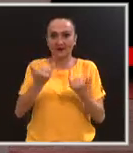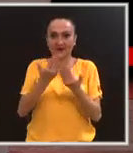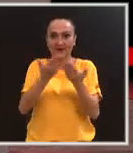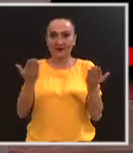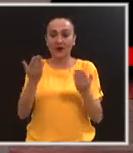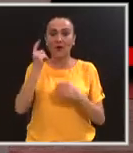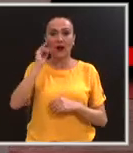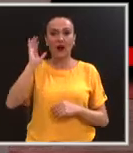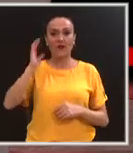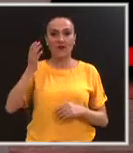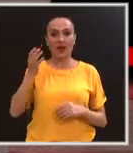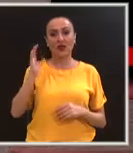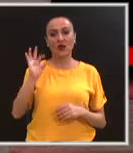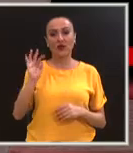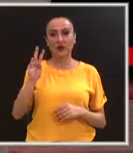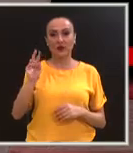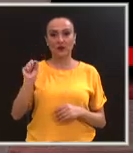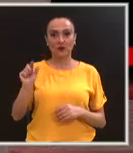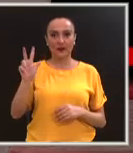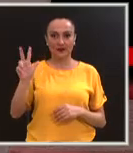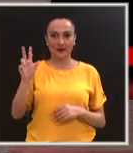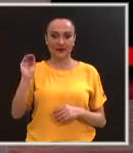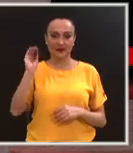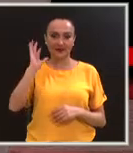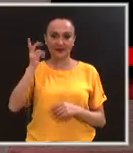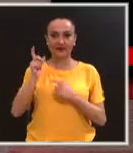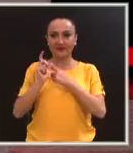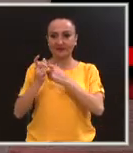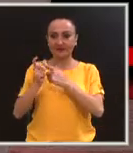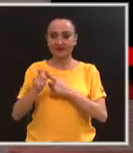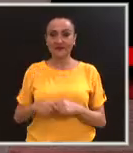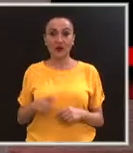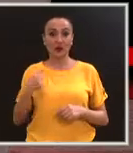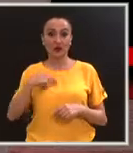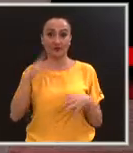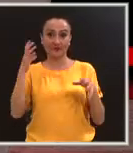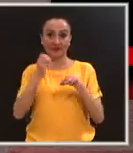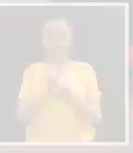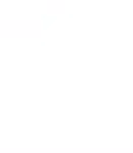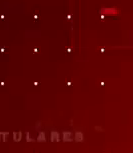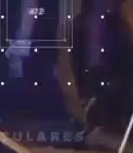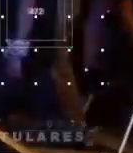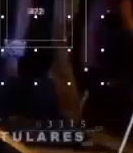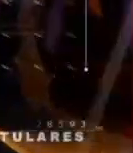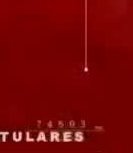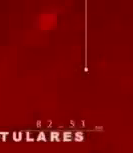92.3 FM de extra radio vamos a conocer nuestros